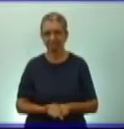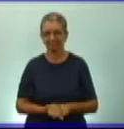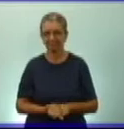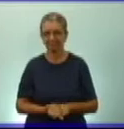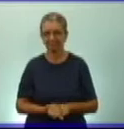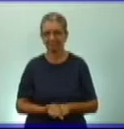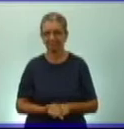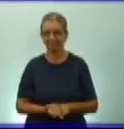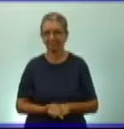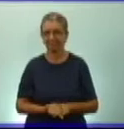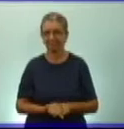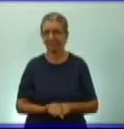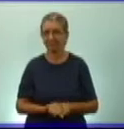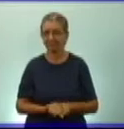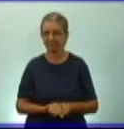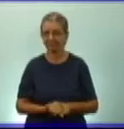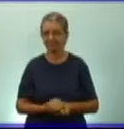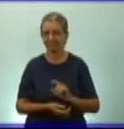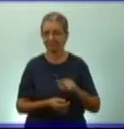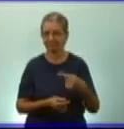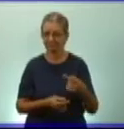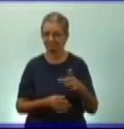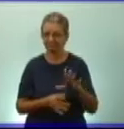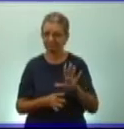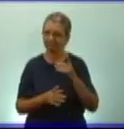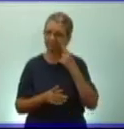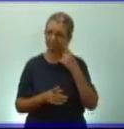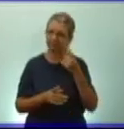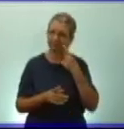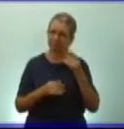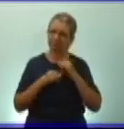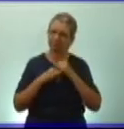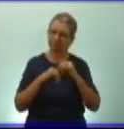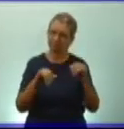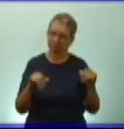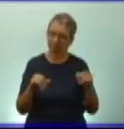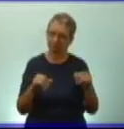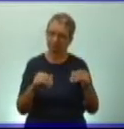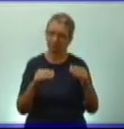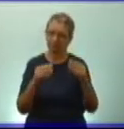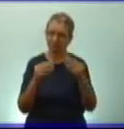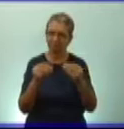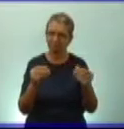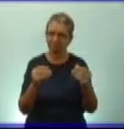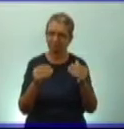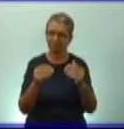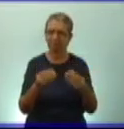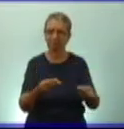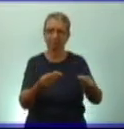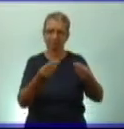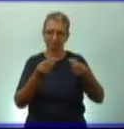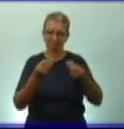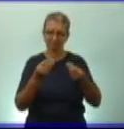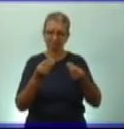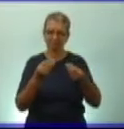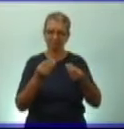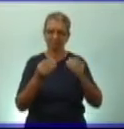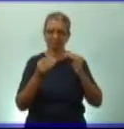Antes de pasar al siguiente ejercicio, vamos a ver la información cualitativa y cuantitativa que nos brinda la